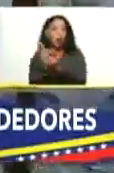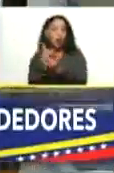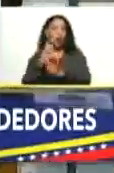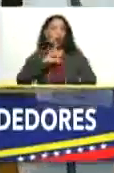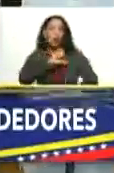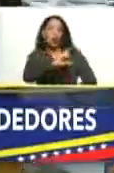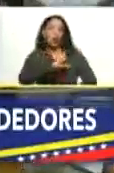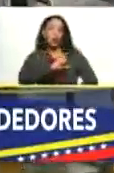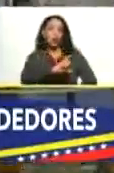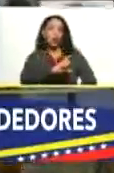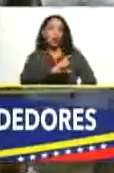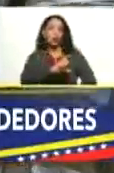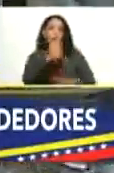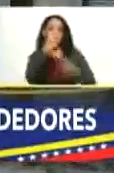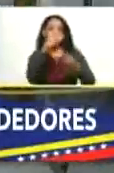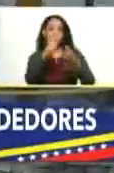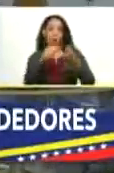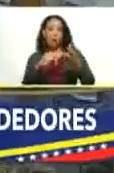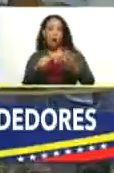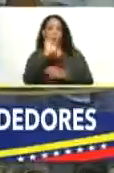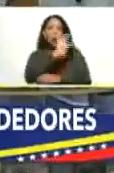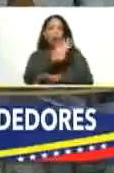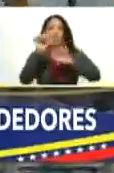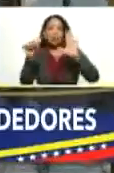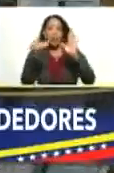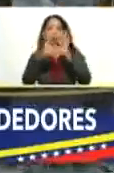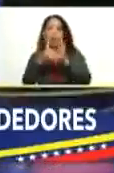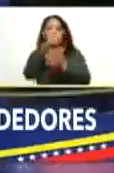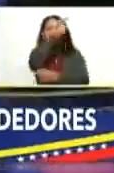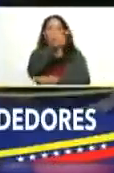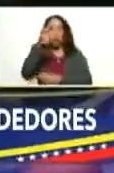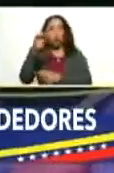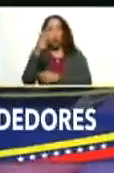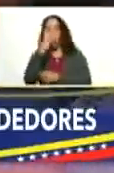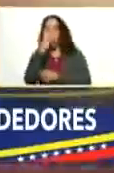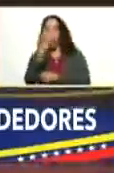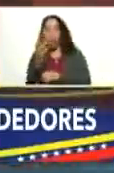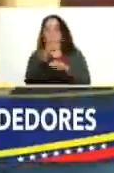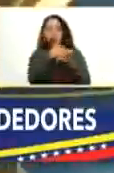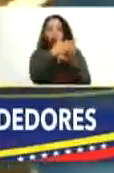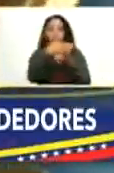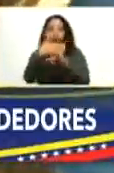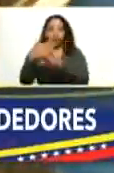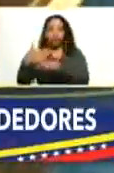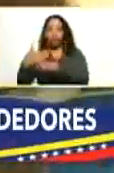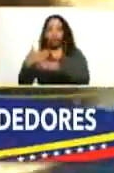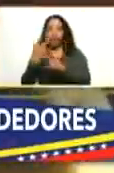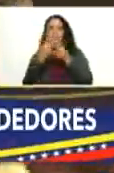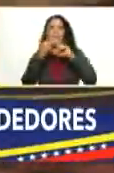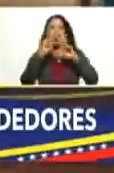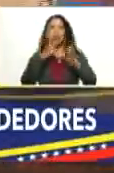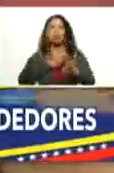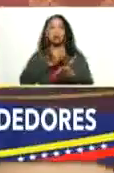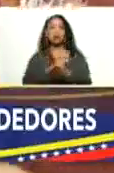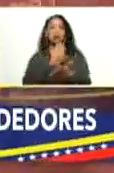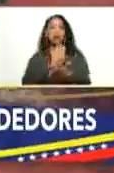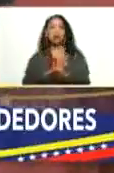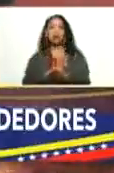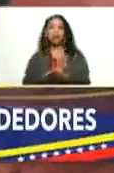El Rosario, pasaron unas 46 mil personas a compartir en paz, en alegría,